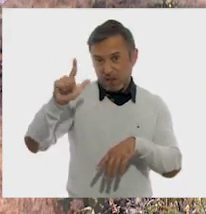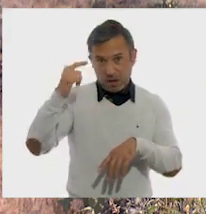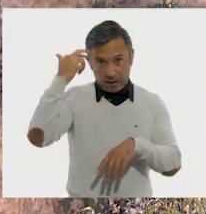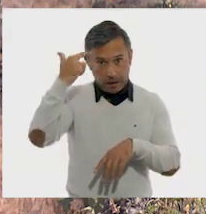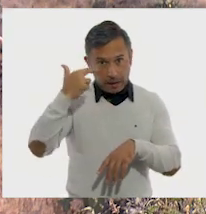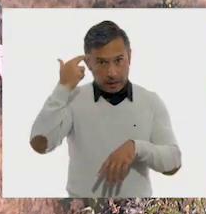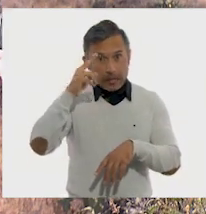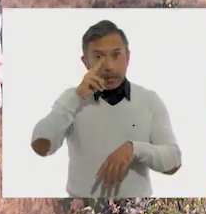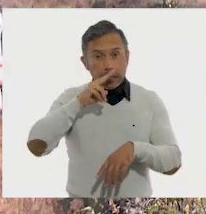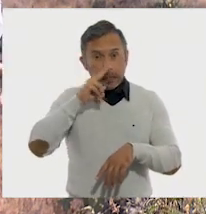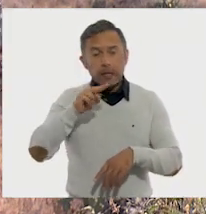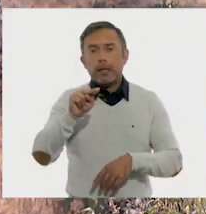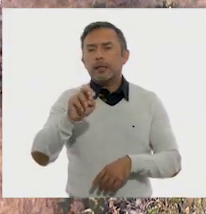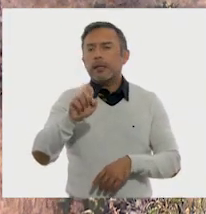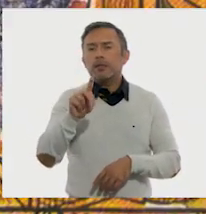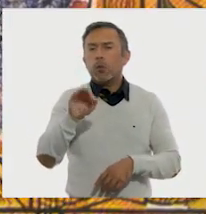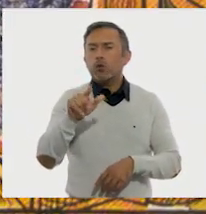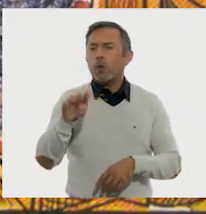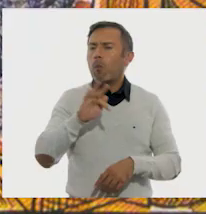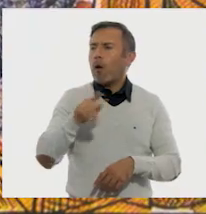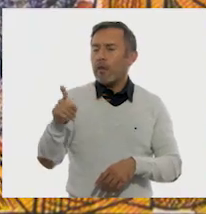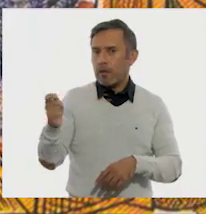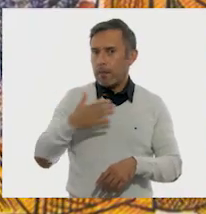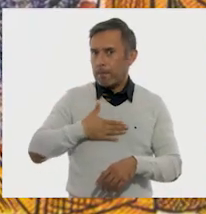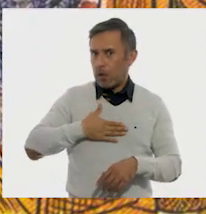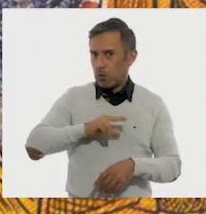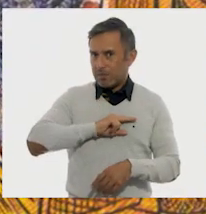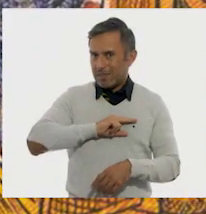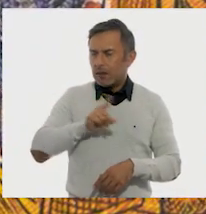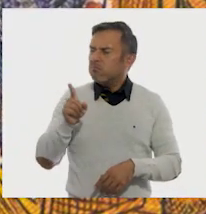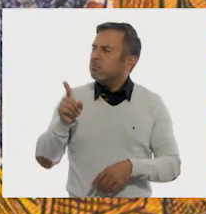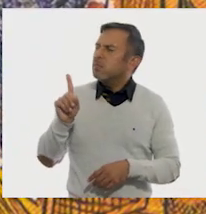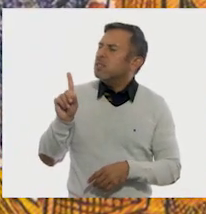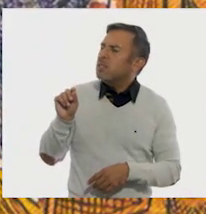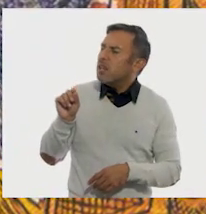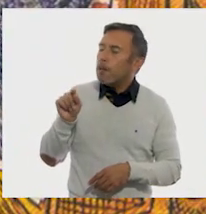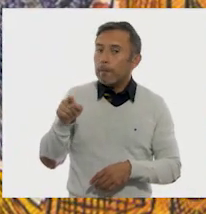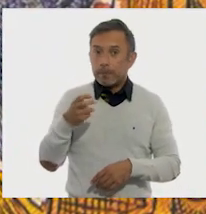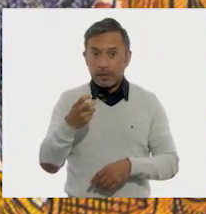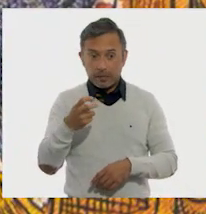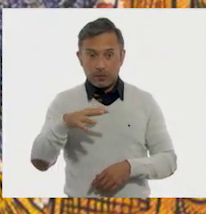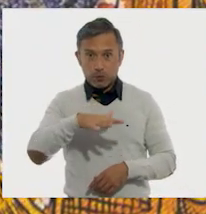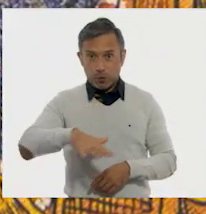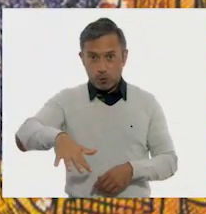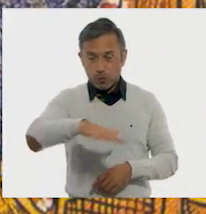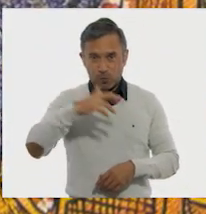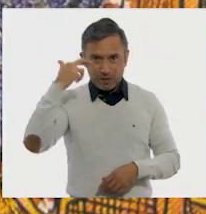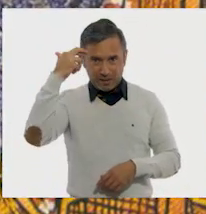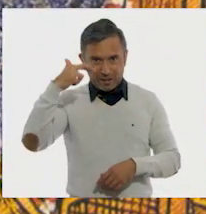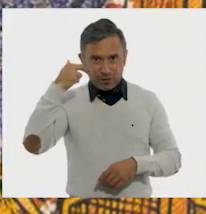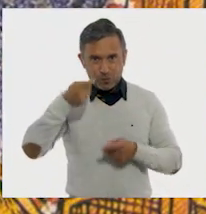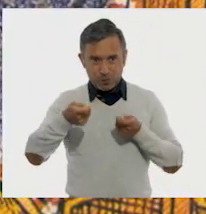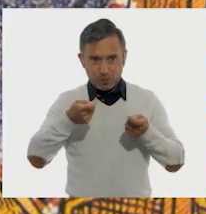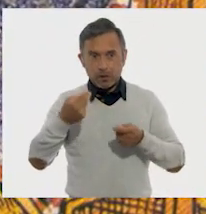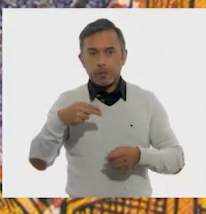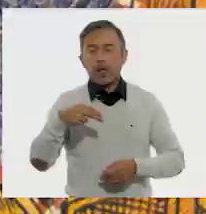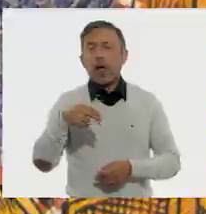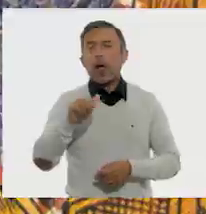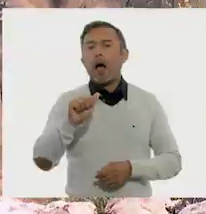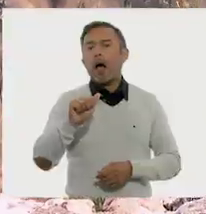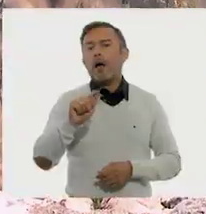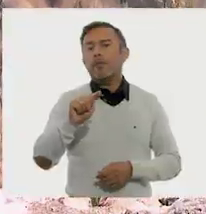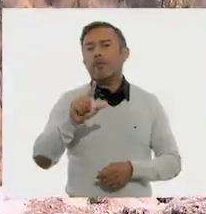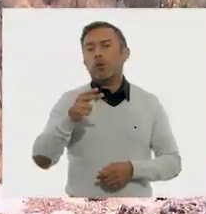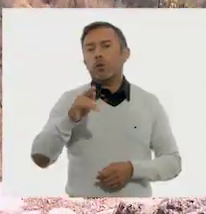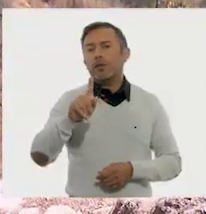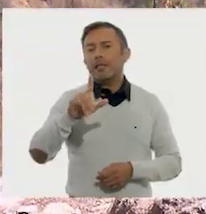Gera, ¿quién fue Nezahualcóyotl? Nezahualcóyotl es el gobernante acolgoa de esta zona. Se llamaba también Acolhualtecutli, o